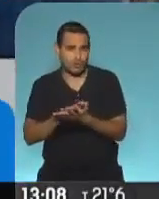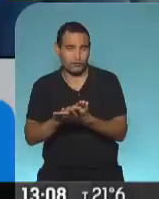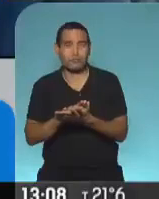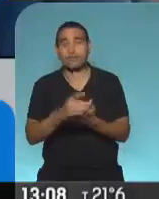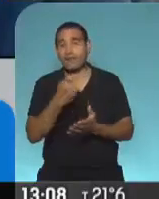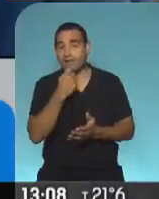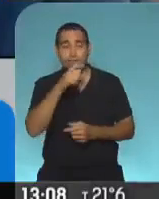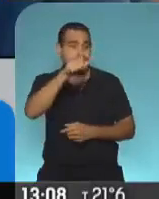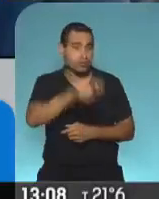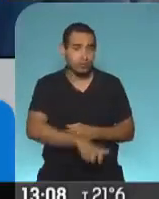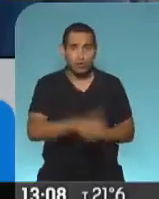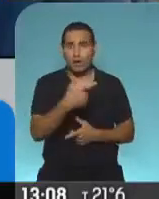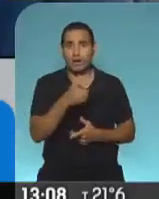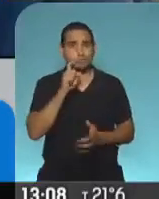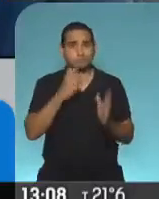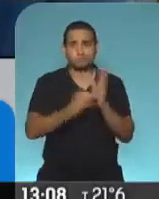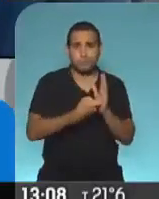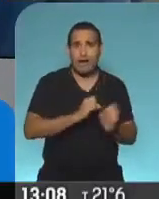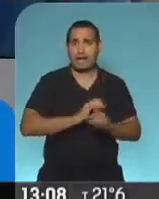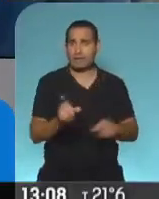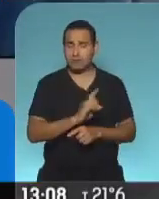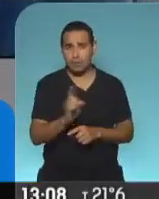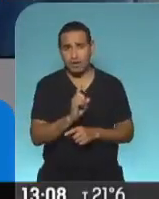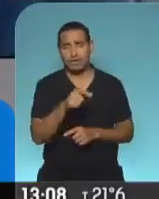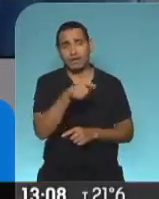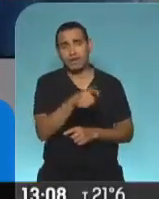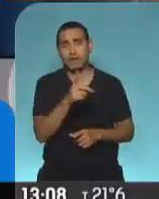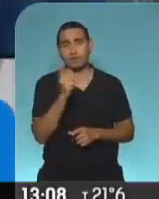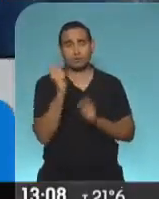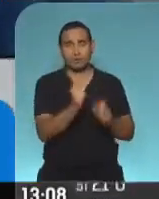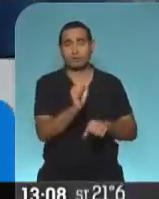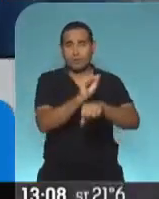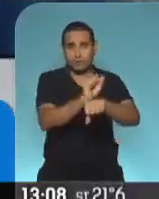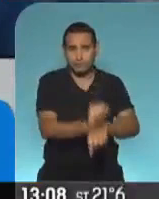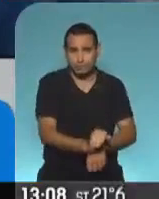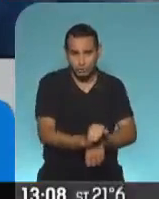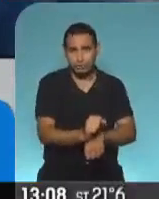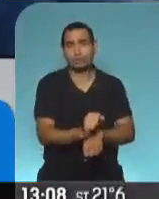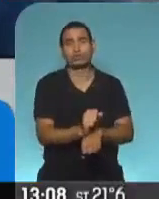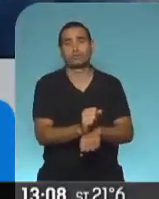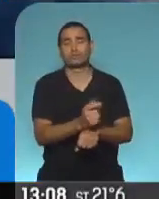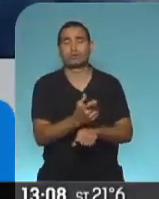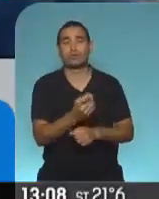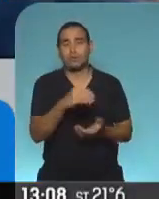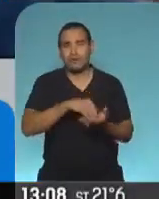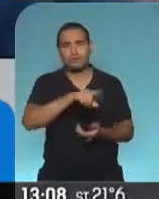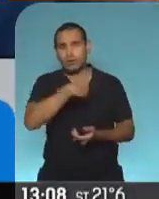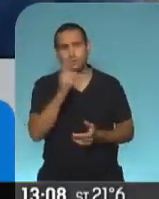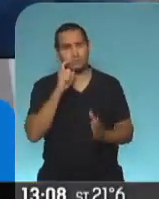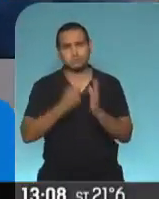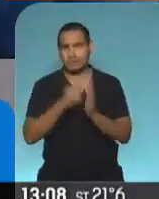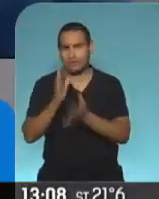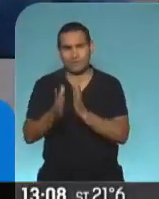personas que hayan cometido delitos leves, que estén con prisión preventiva y por supuesto excluyendo todo delito